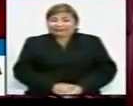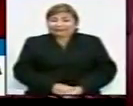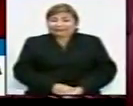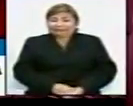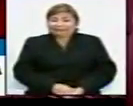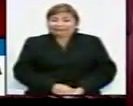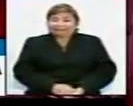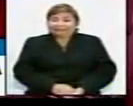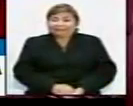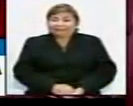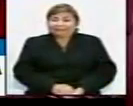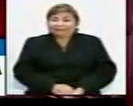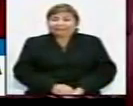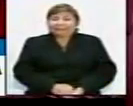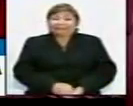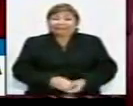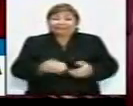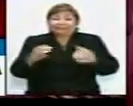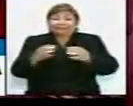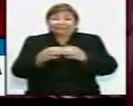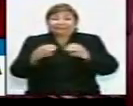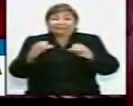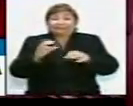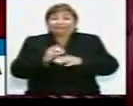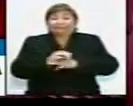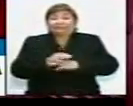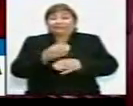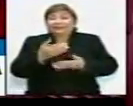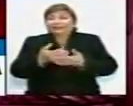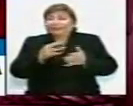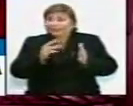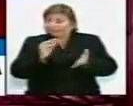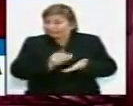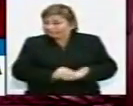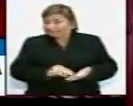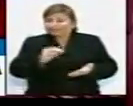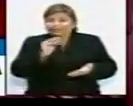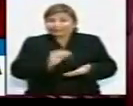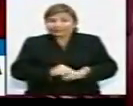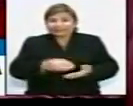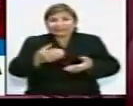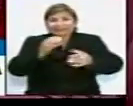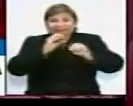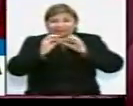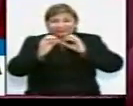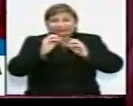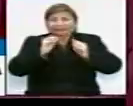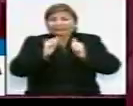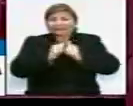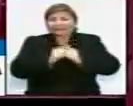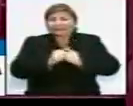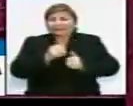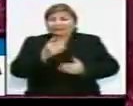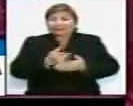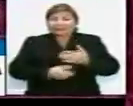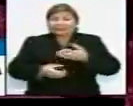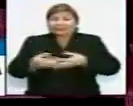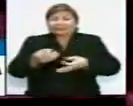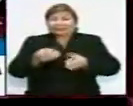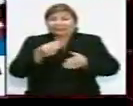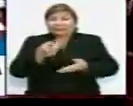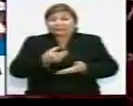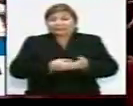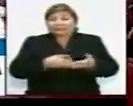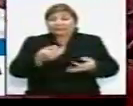el Consejo Fiscal reiteradamente en sus comunicaciones respecto al marco macroeconómico